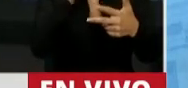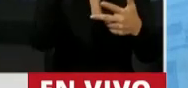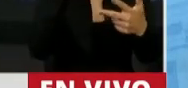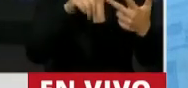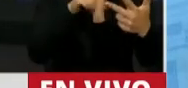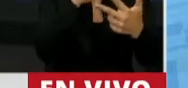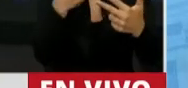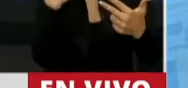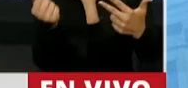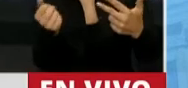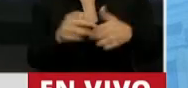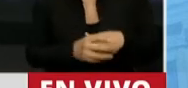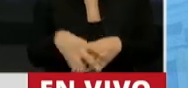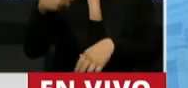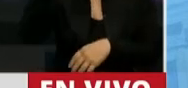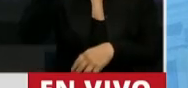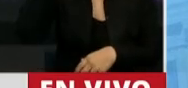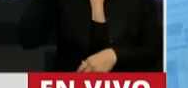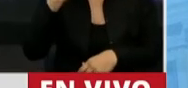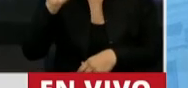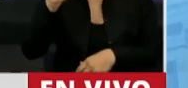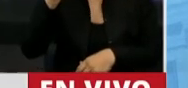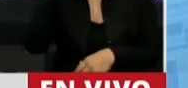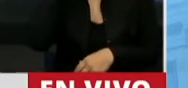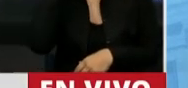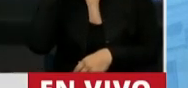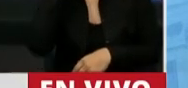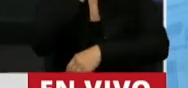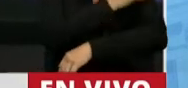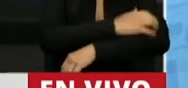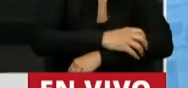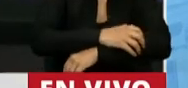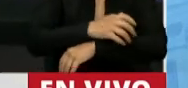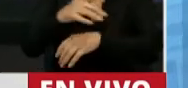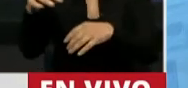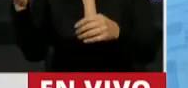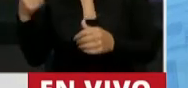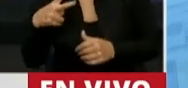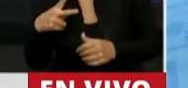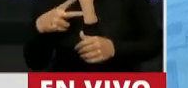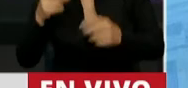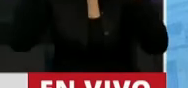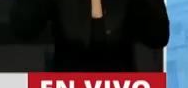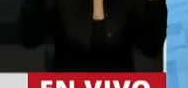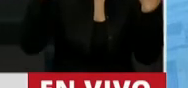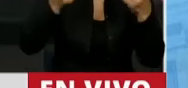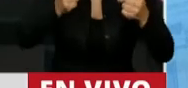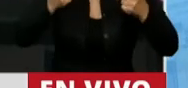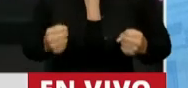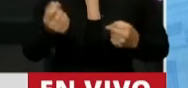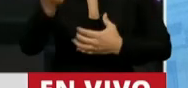Armando Maradona, de mendigo a príncipe, rebelde y descarriado, pero pleno de